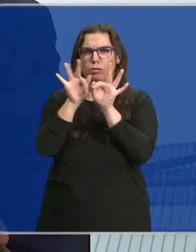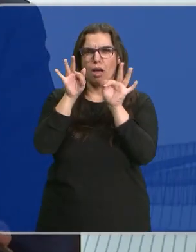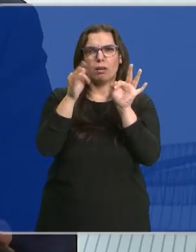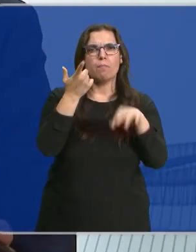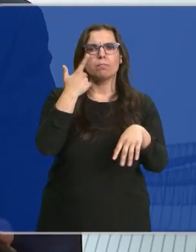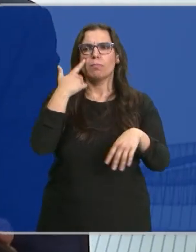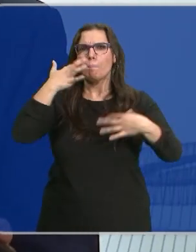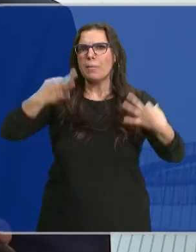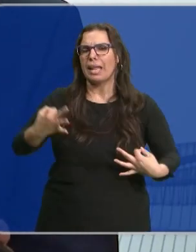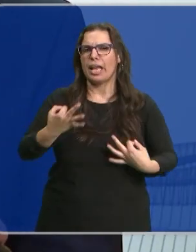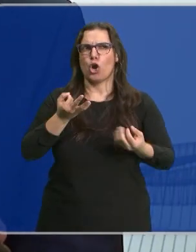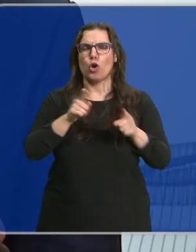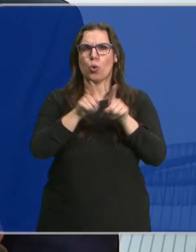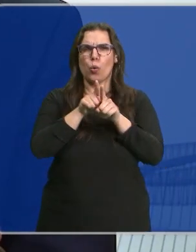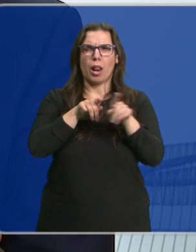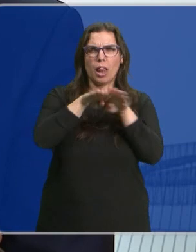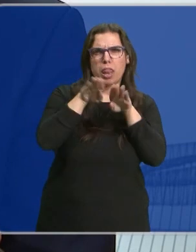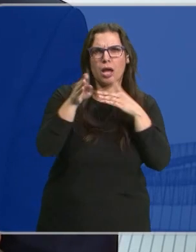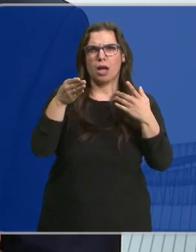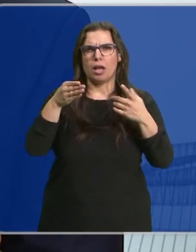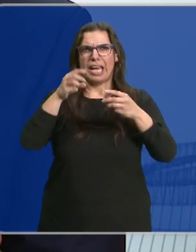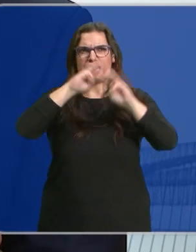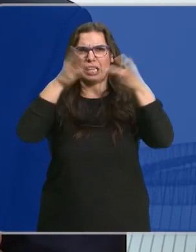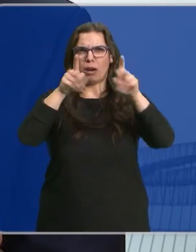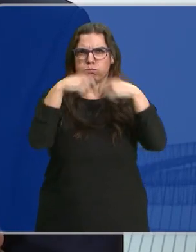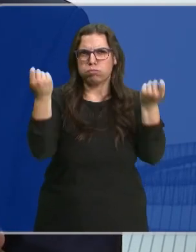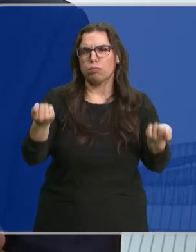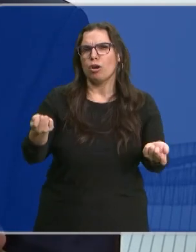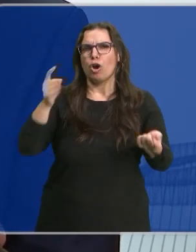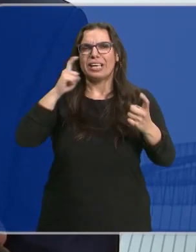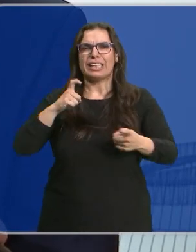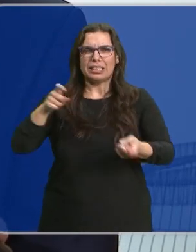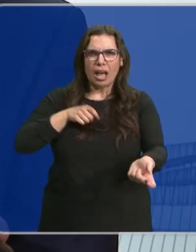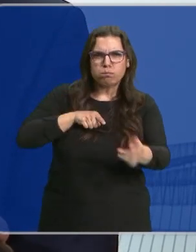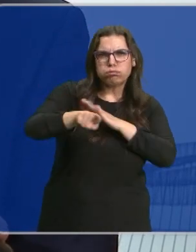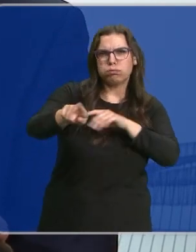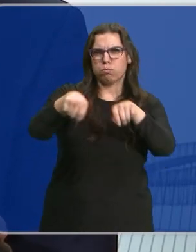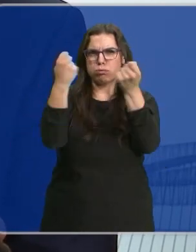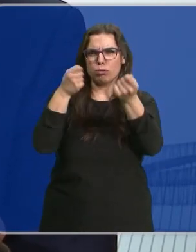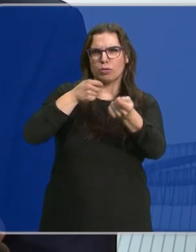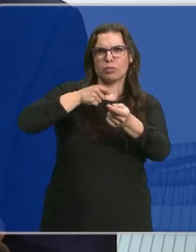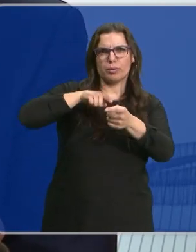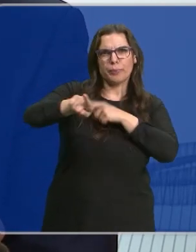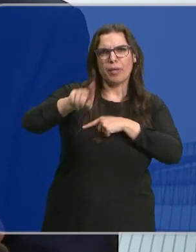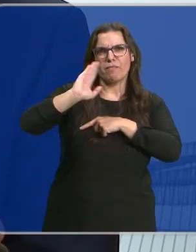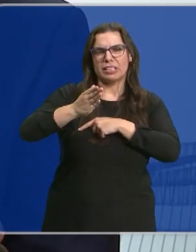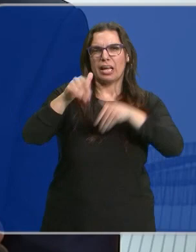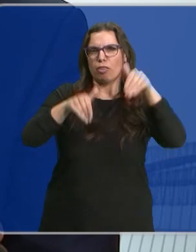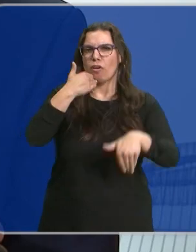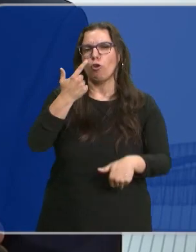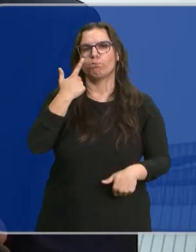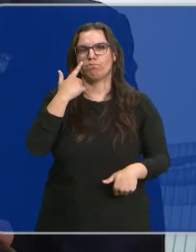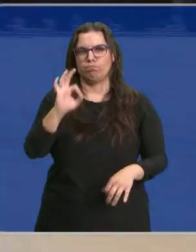atendiendo cualquier riesgo de desinformación de caída de internet de intentos de boicotear cualquier elemento que afecte a las elecciones.